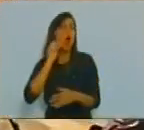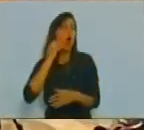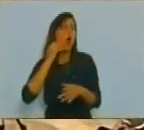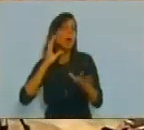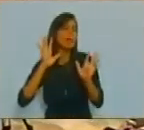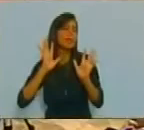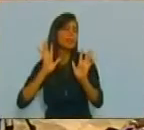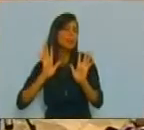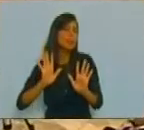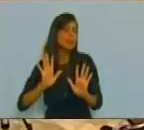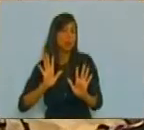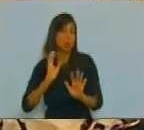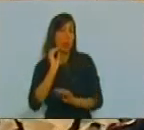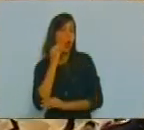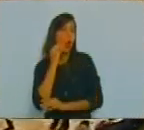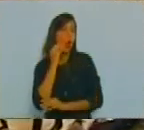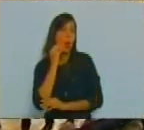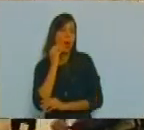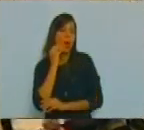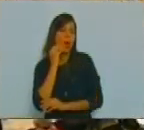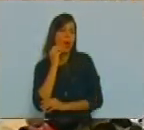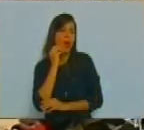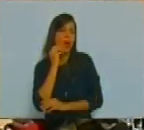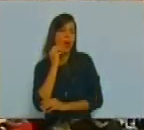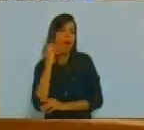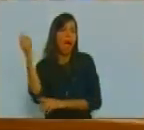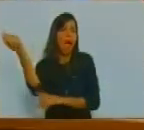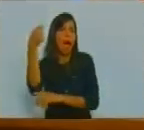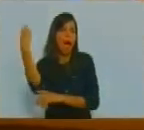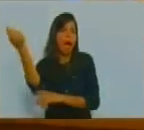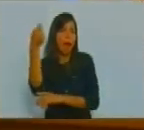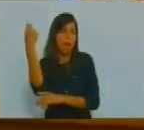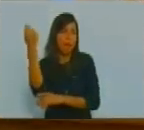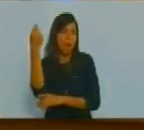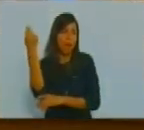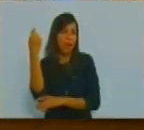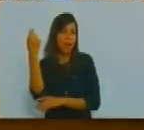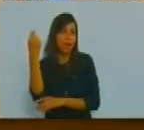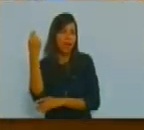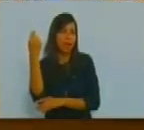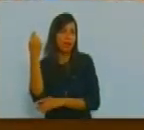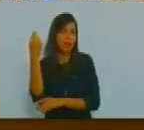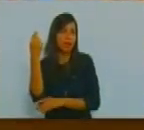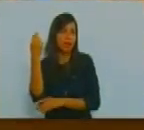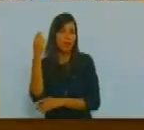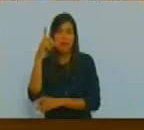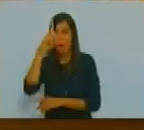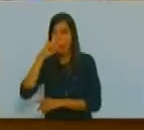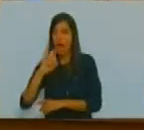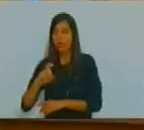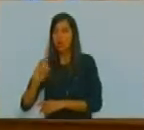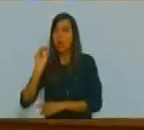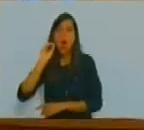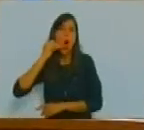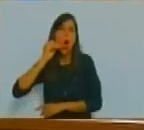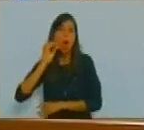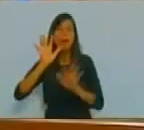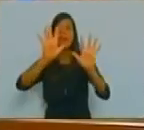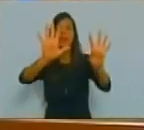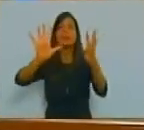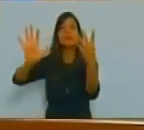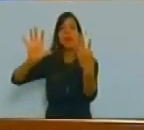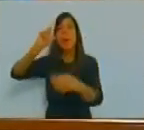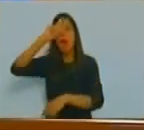ahí está el compañero creo que se apure que es uno de los más de david villalobos de 19